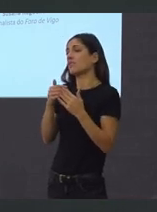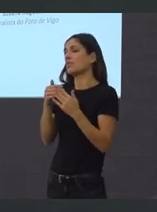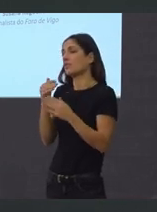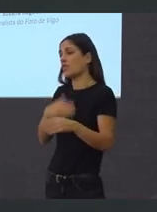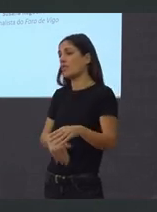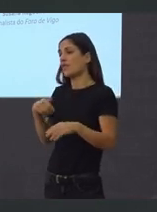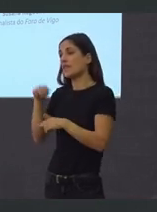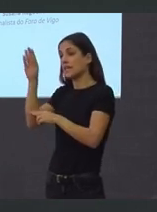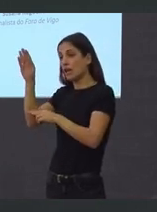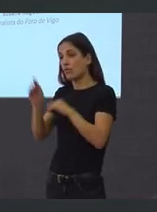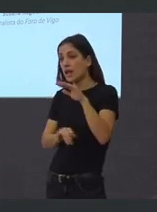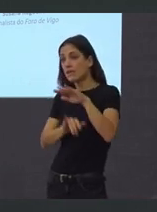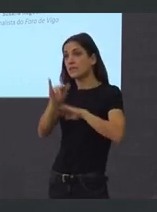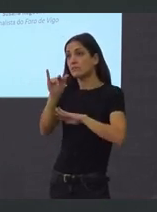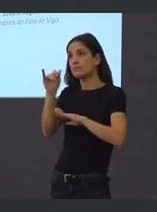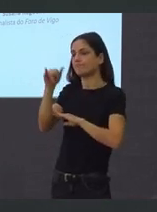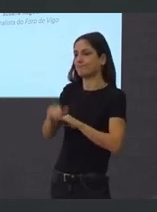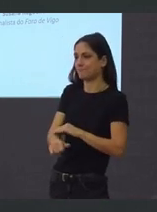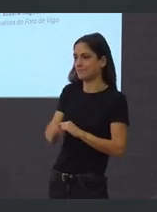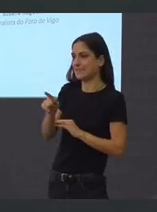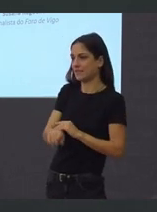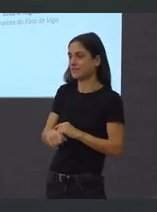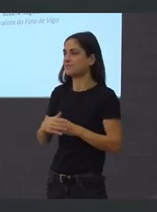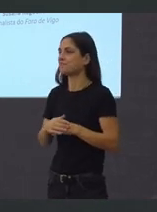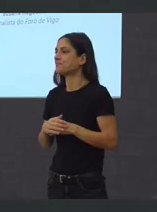despegue. Benvido.